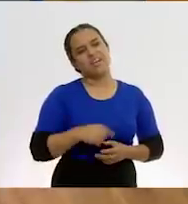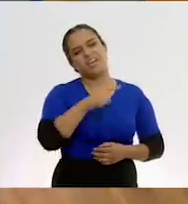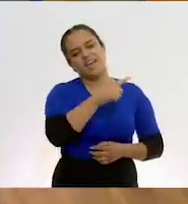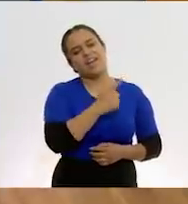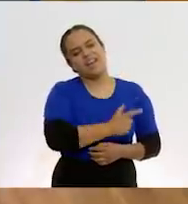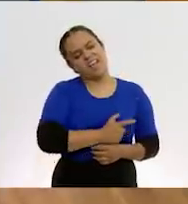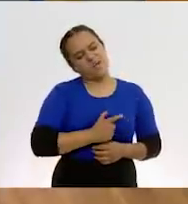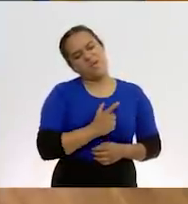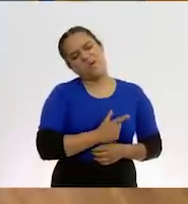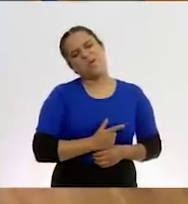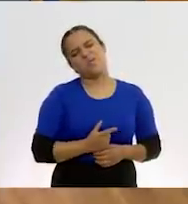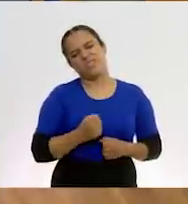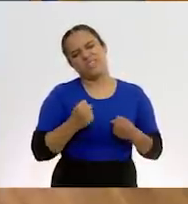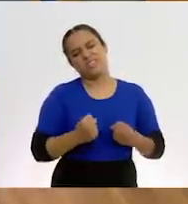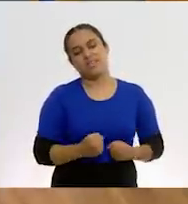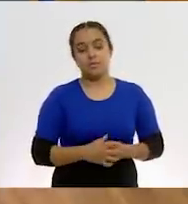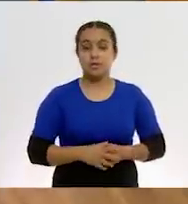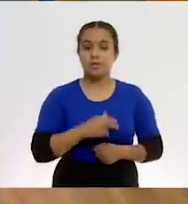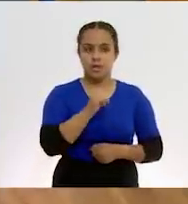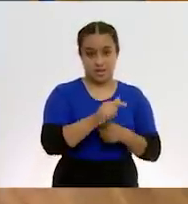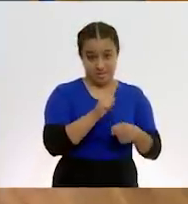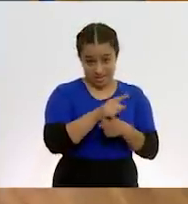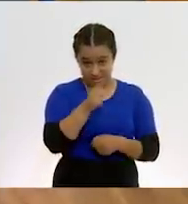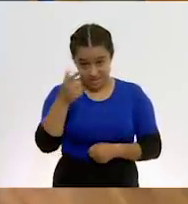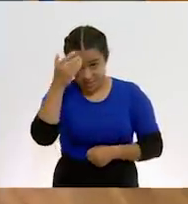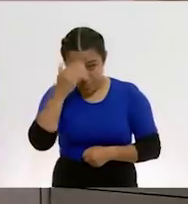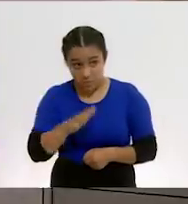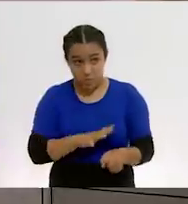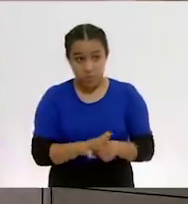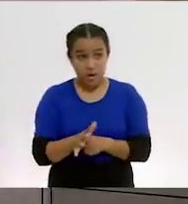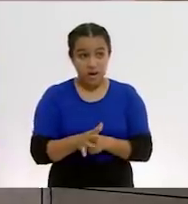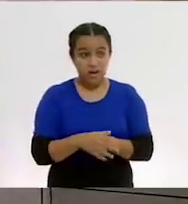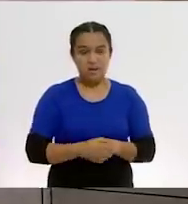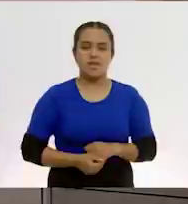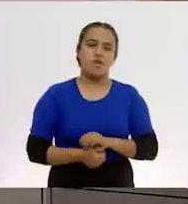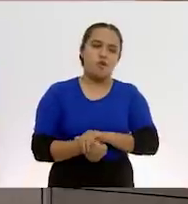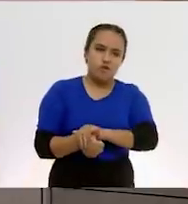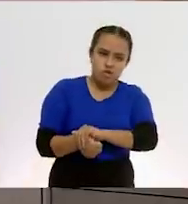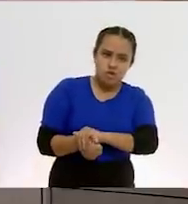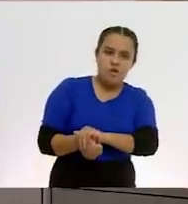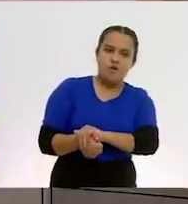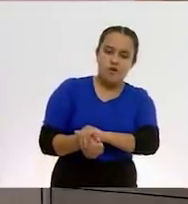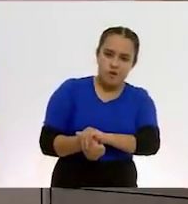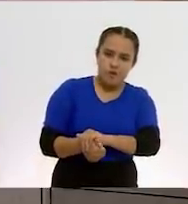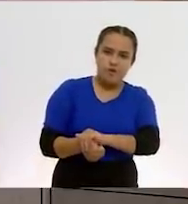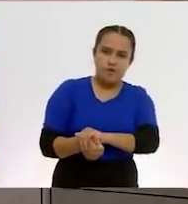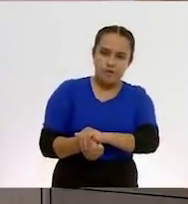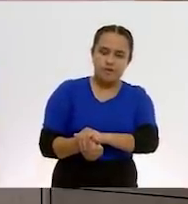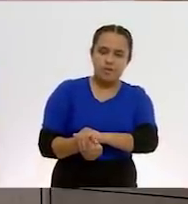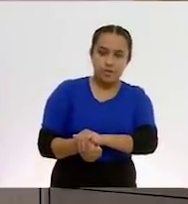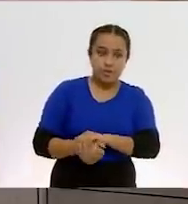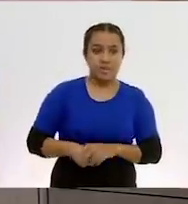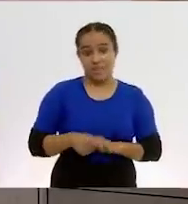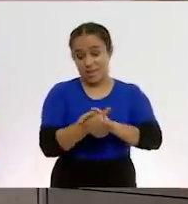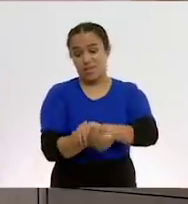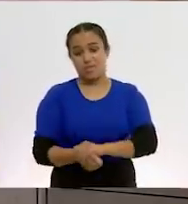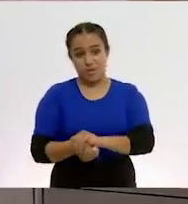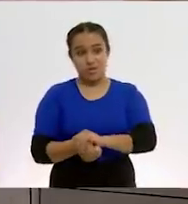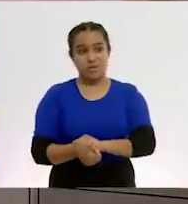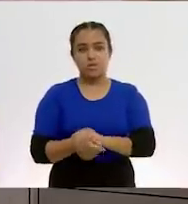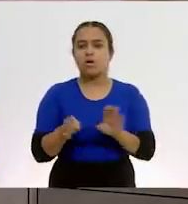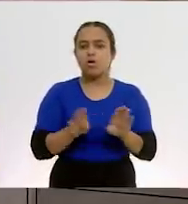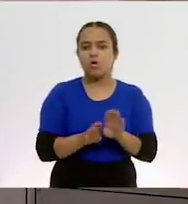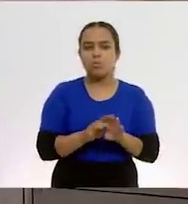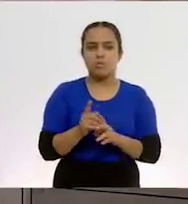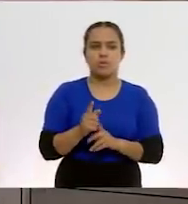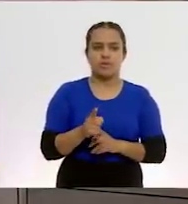disfruta mucho, ¿vale? Y este animal, ya saben cuál es. La tortuga. Ay, es la tortuga. ¿Cómo caminan las